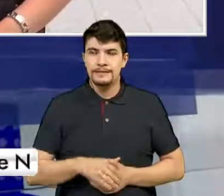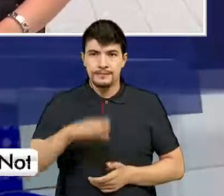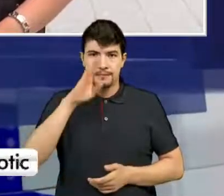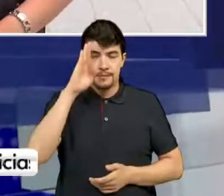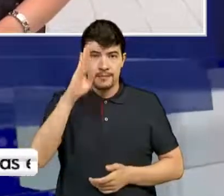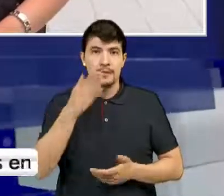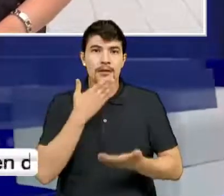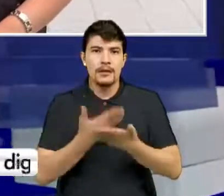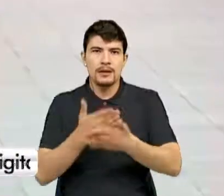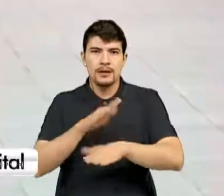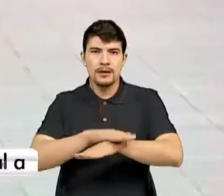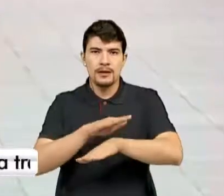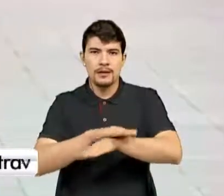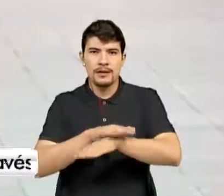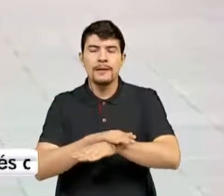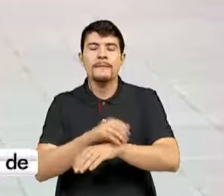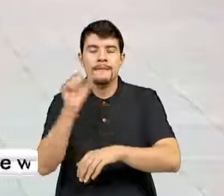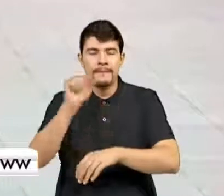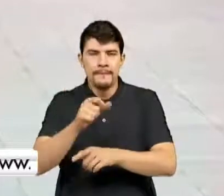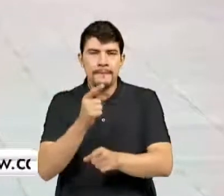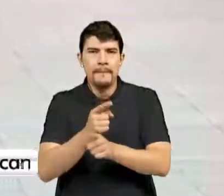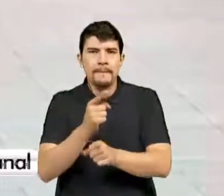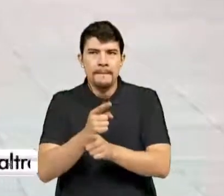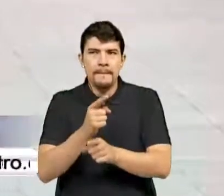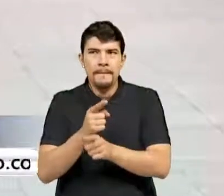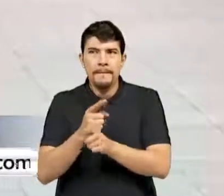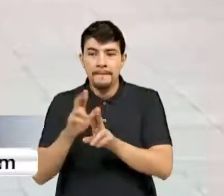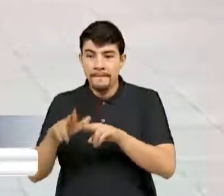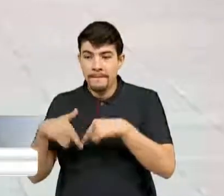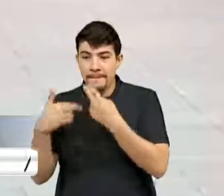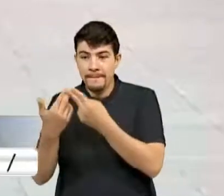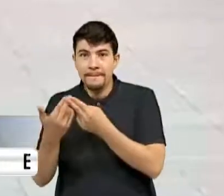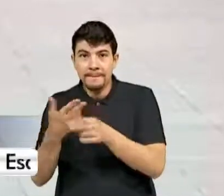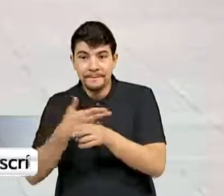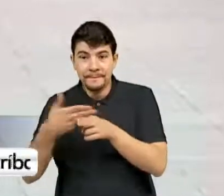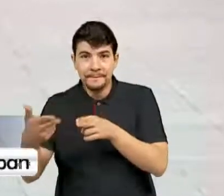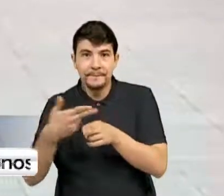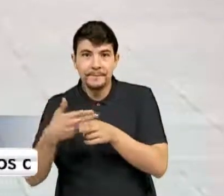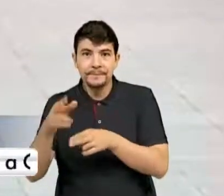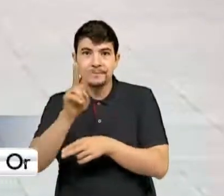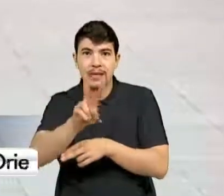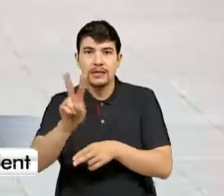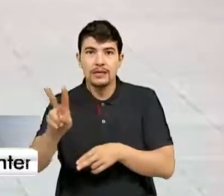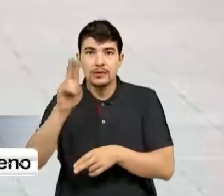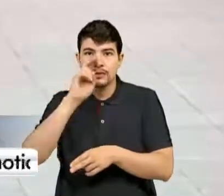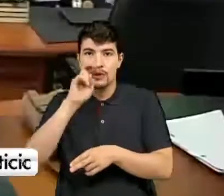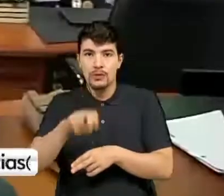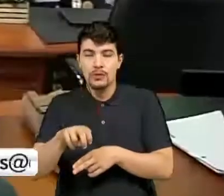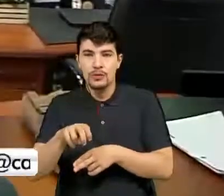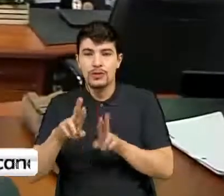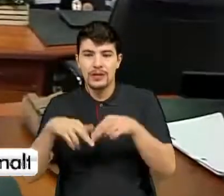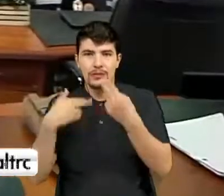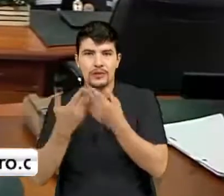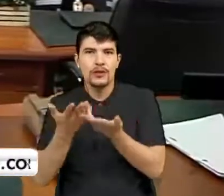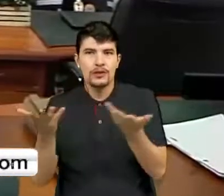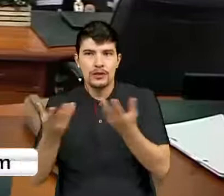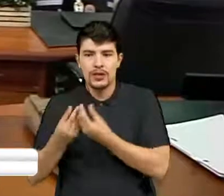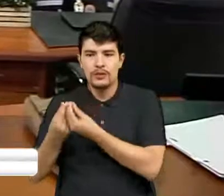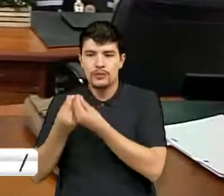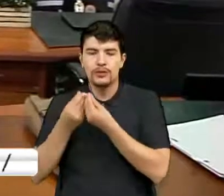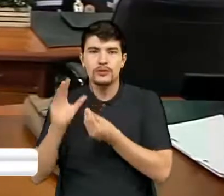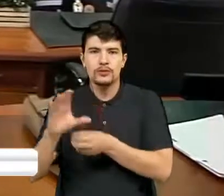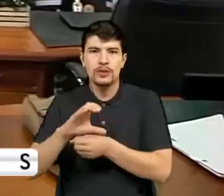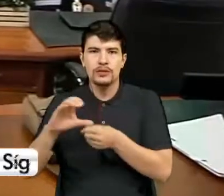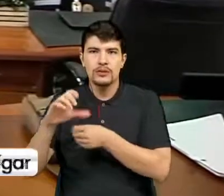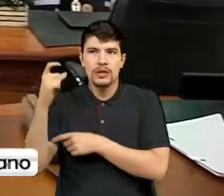Buenas tardes, compañeros y televidentes. Pues efectivamente, esa reunión se realizará el día 22 de junio, obviamente en el Consejo de la Ciudad de